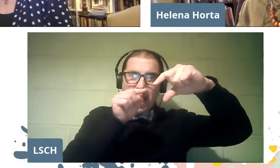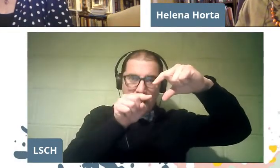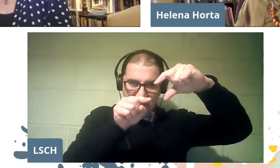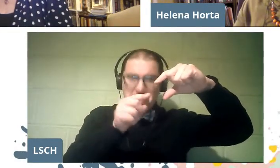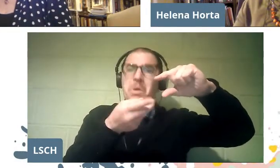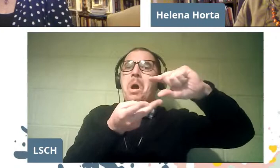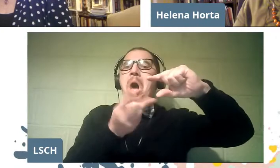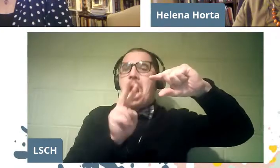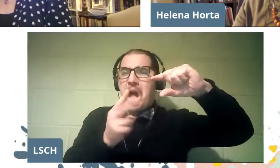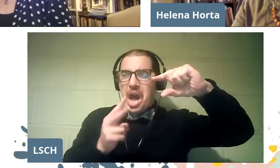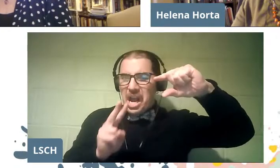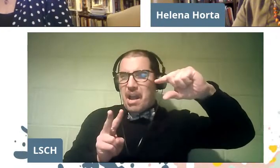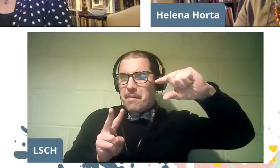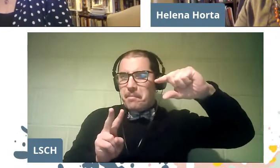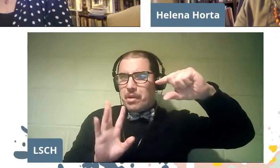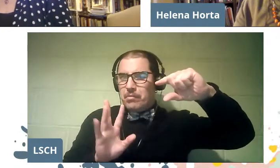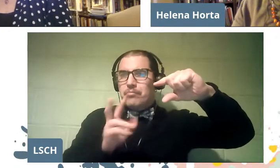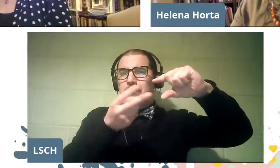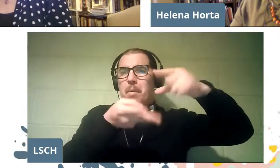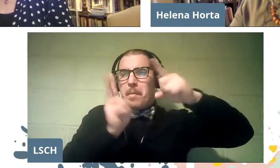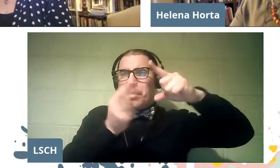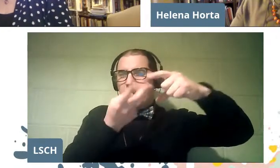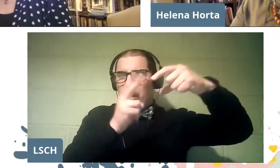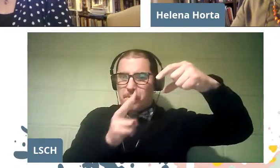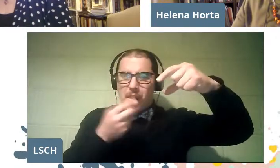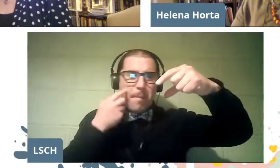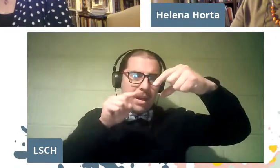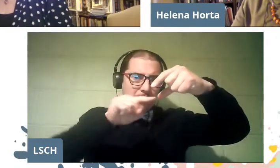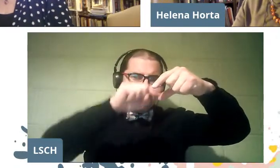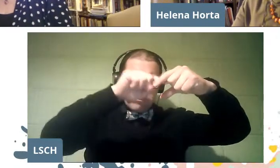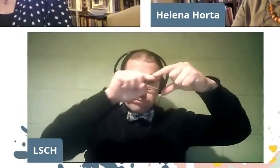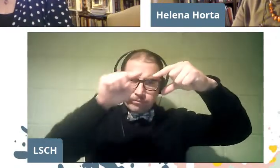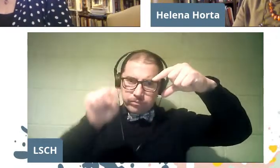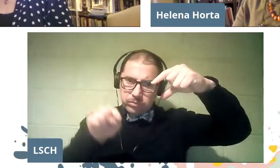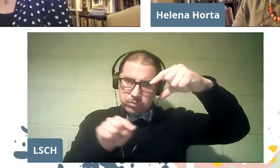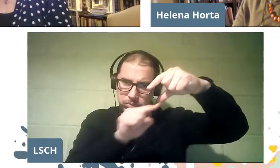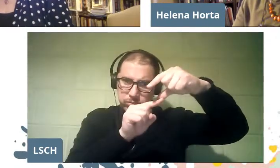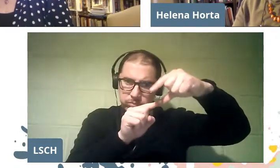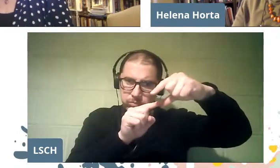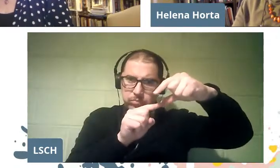haber estado permitido a la tejedora, ¿no? Innovar un poquito en